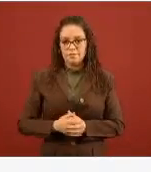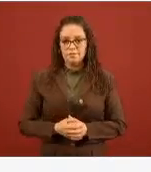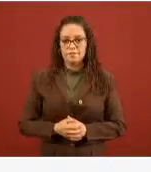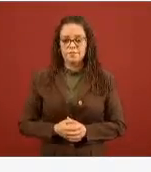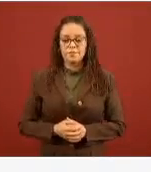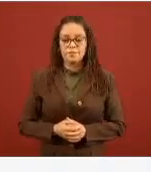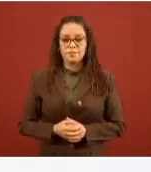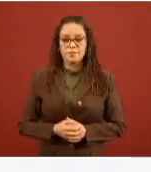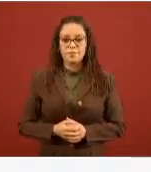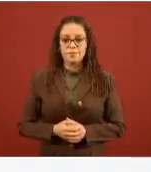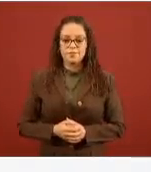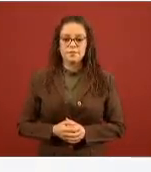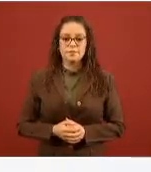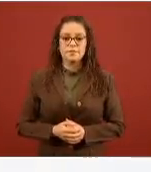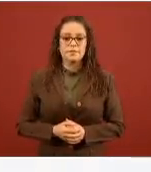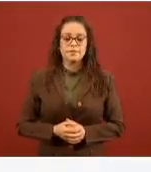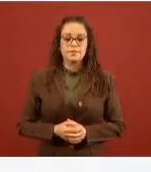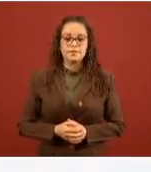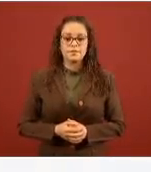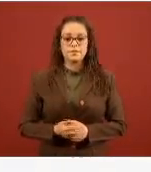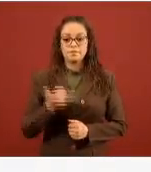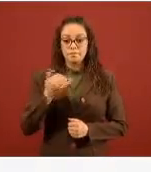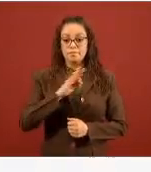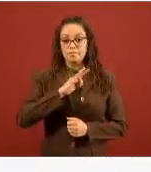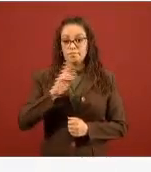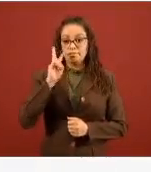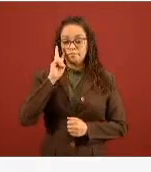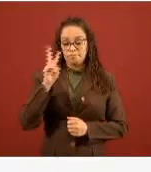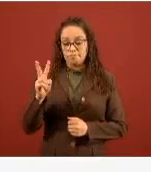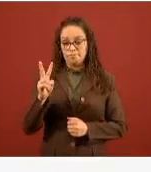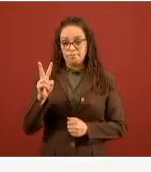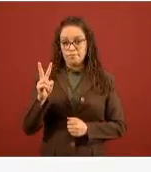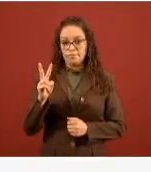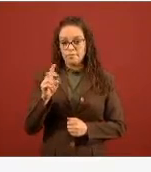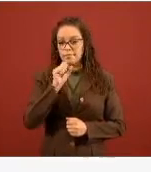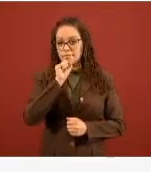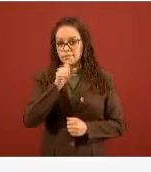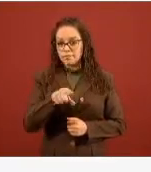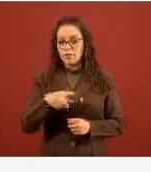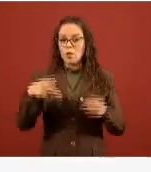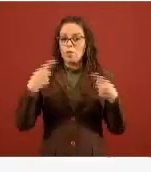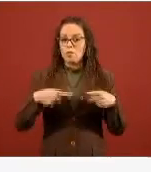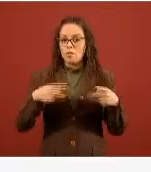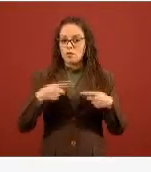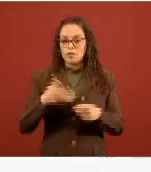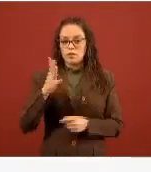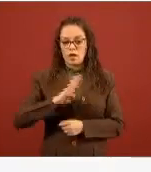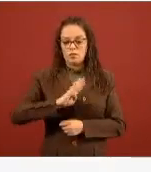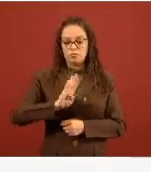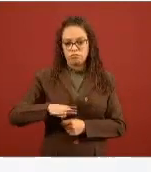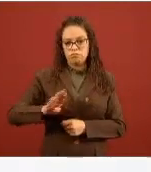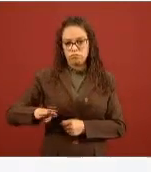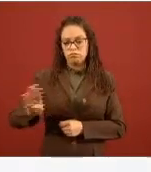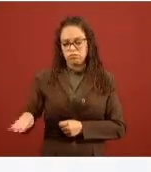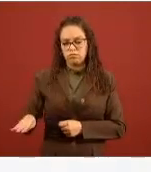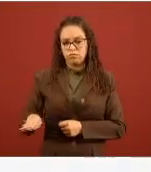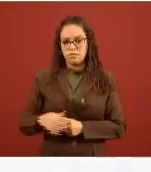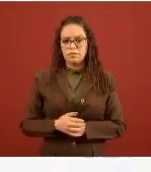estas defunciones, y bueno, vemos la distribución que hay de personas que han fallecido y que han tenido